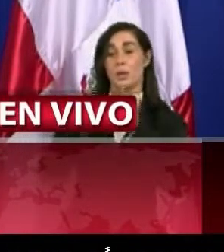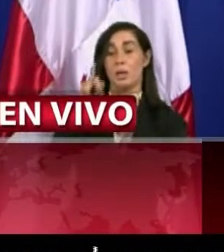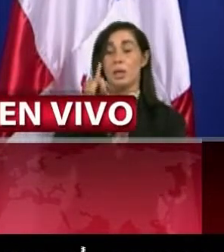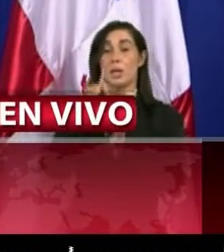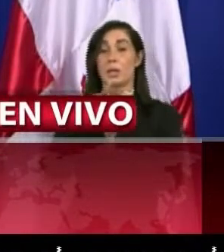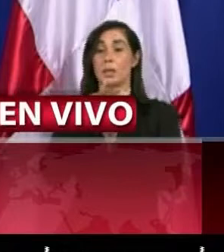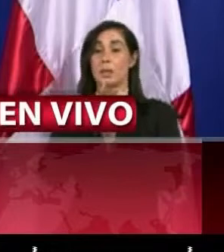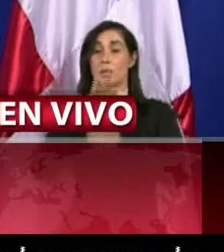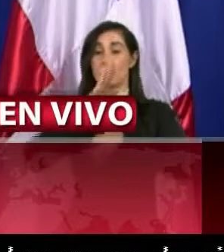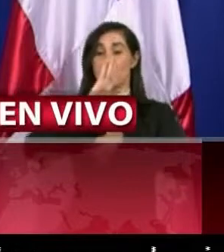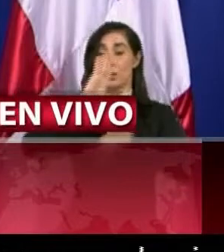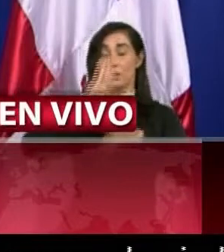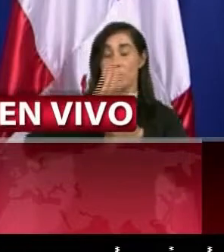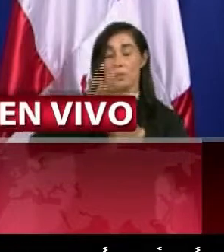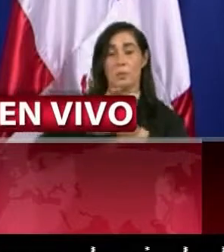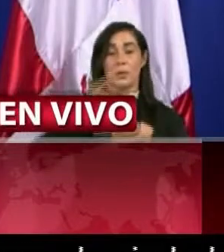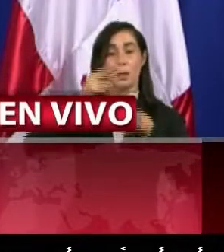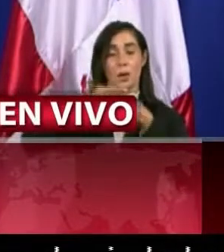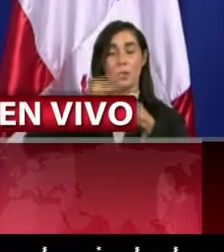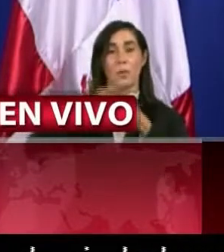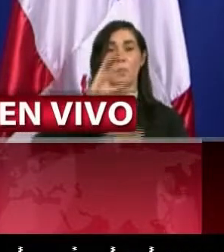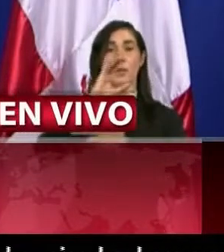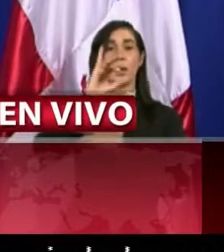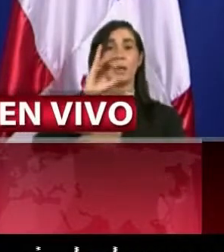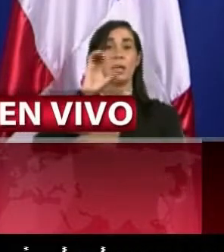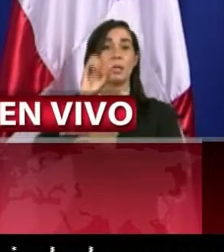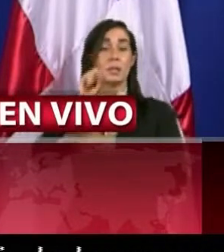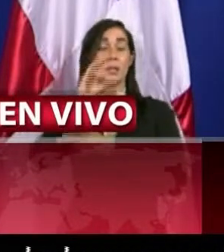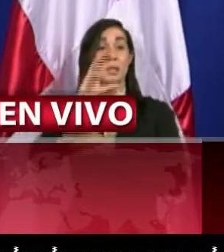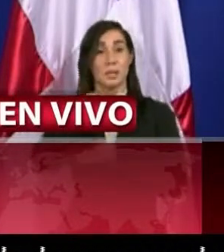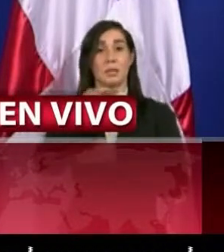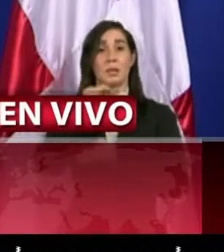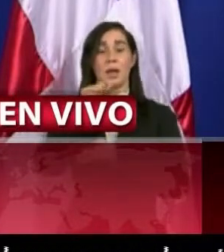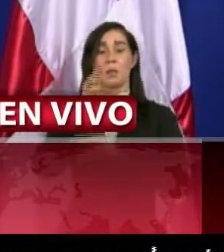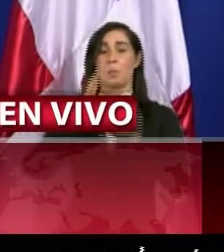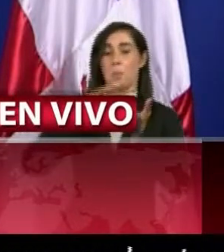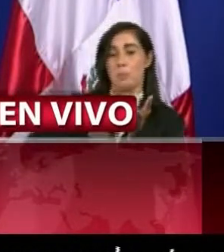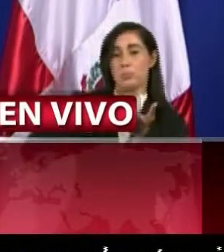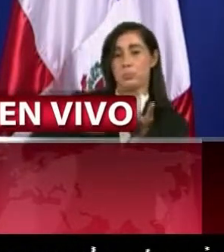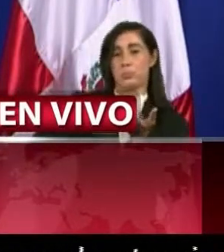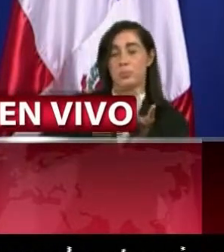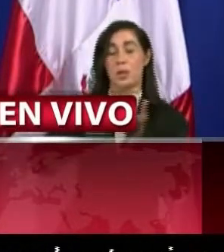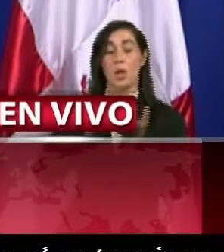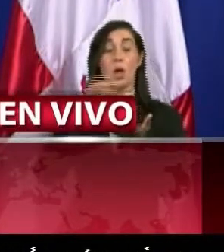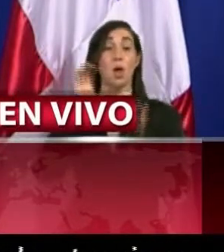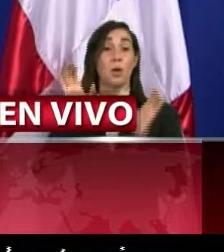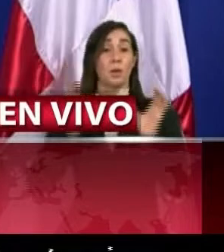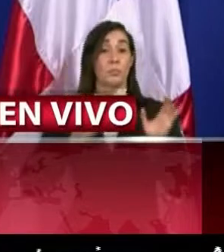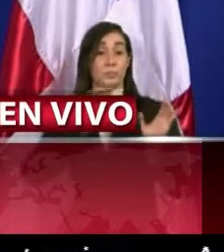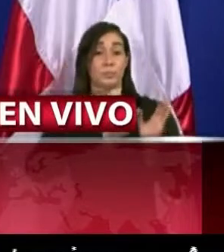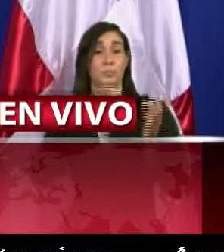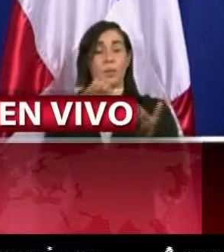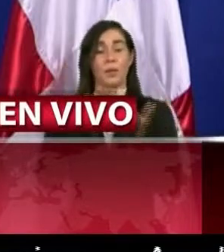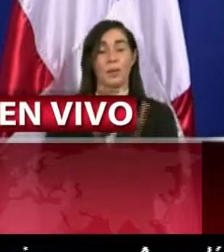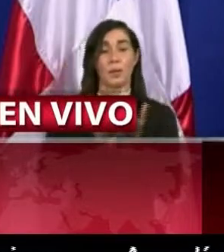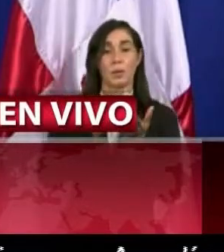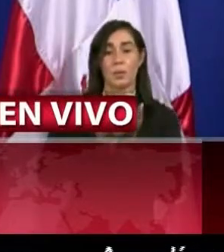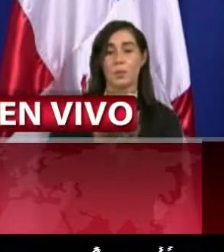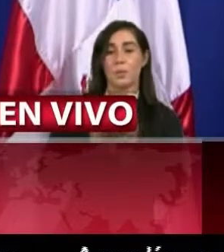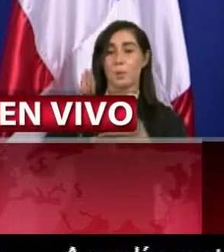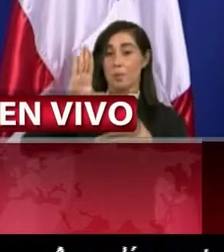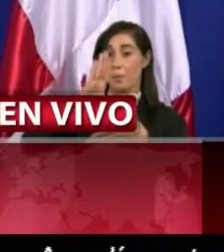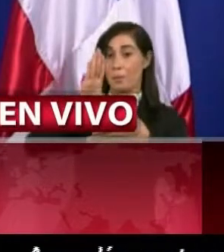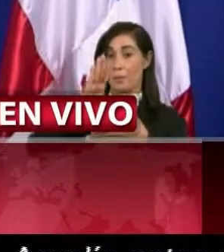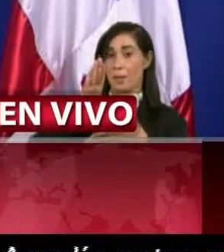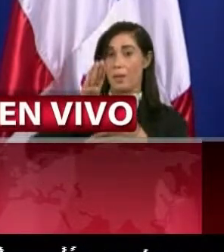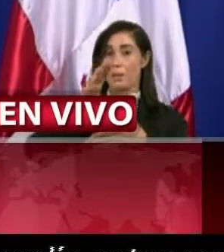Social Centroamericana, SISCA, con el Área Social del BID, con la Comisión Económica para América Latina y el Caribe,